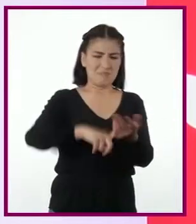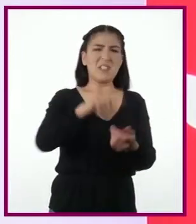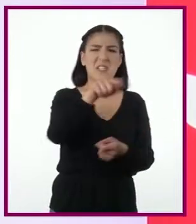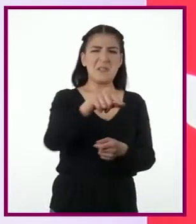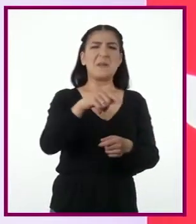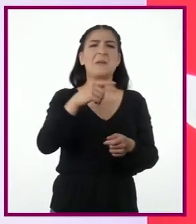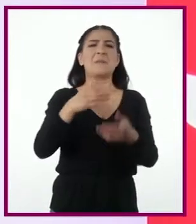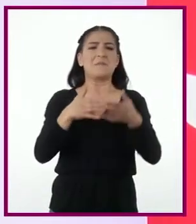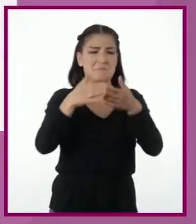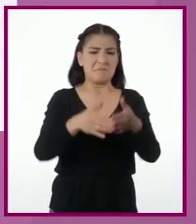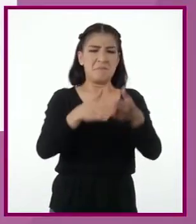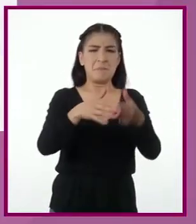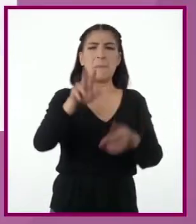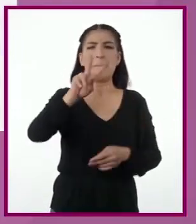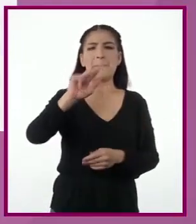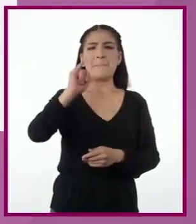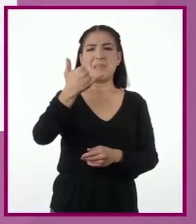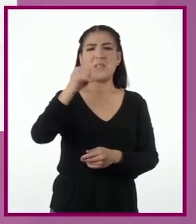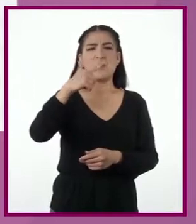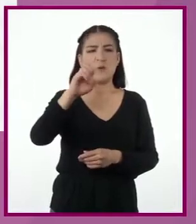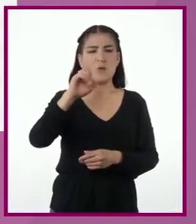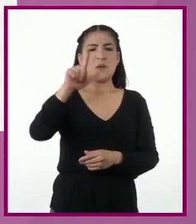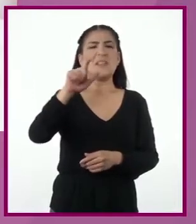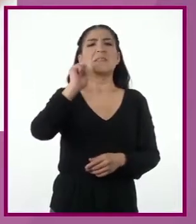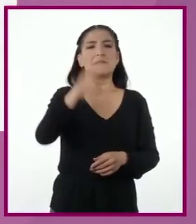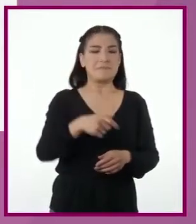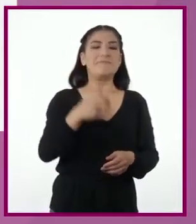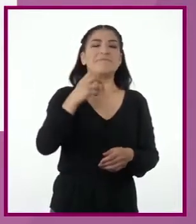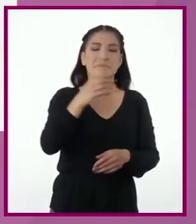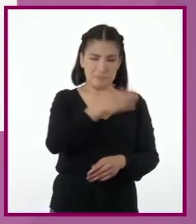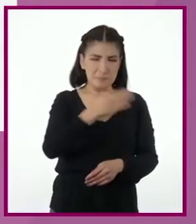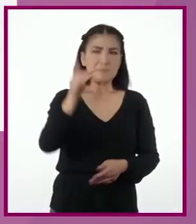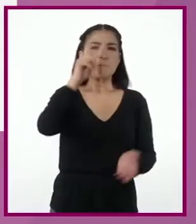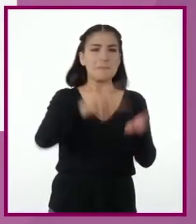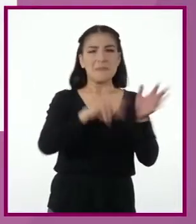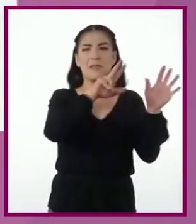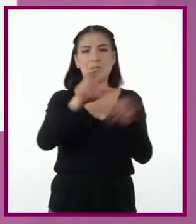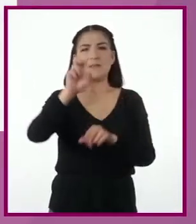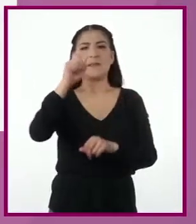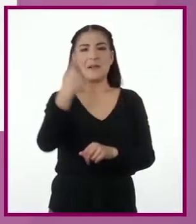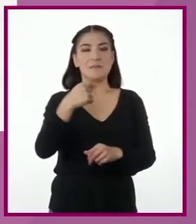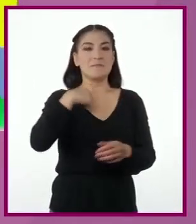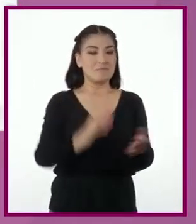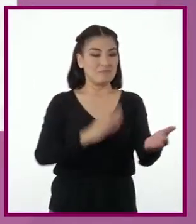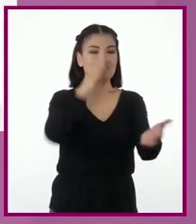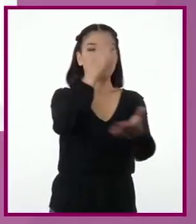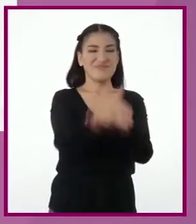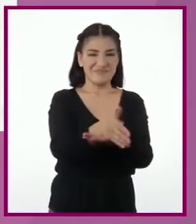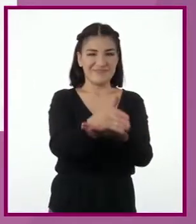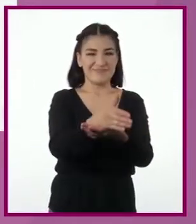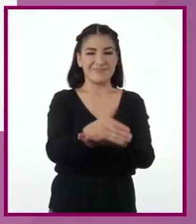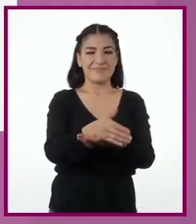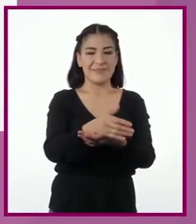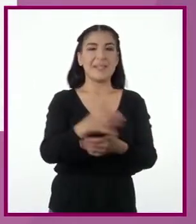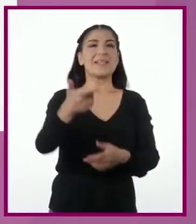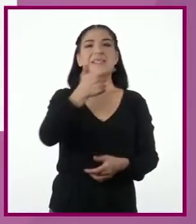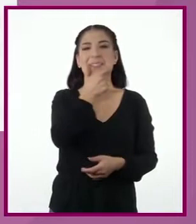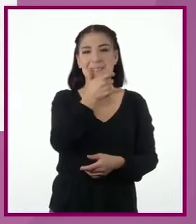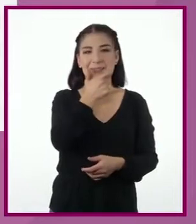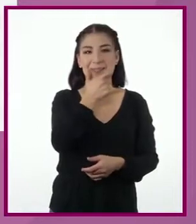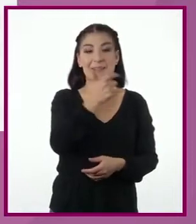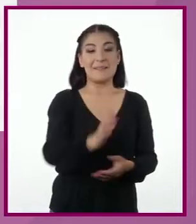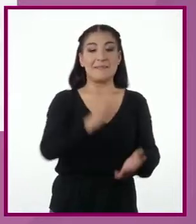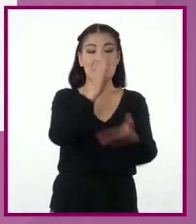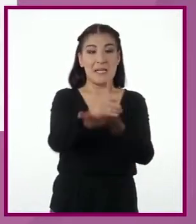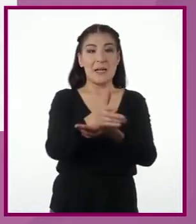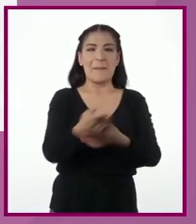sucedió? Bueno, a finales de 1831 zarpamos de Devonport, Plymouth, en Inglaterra. Las